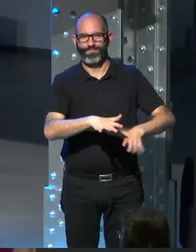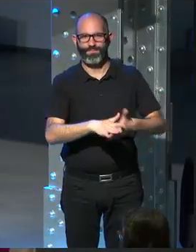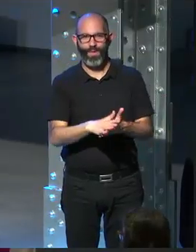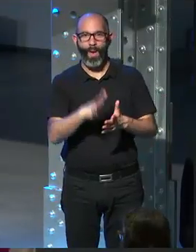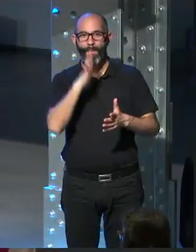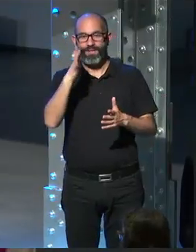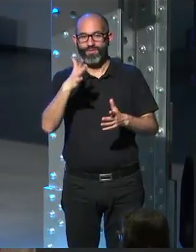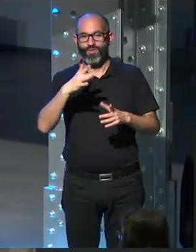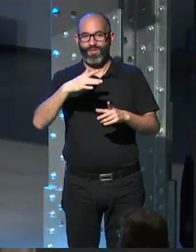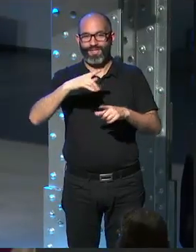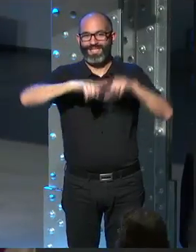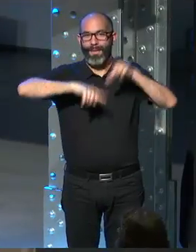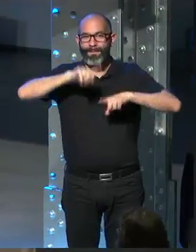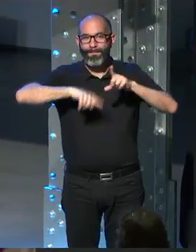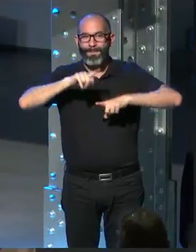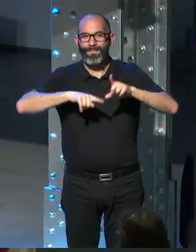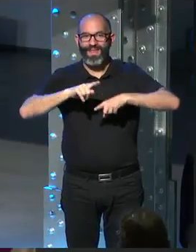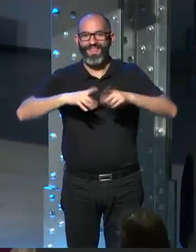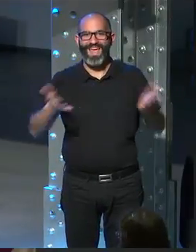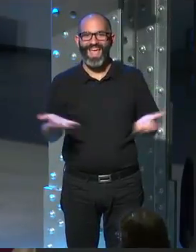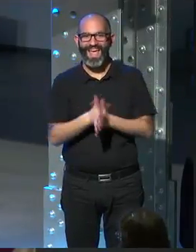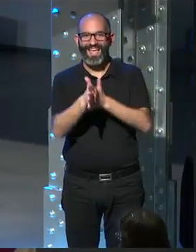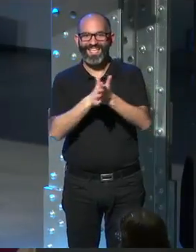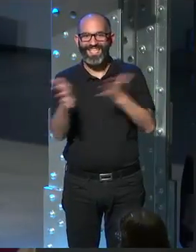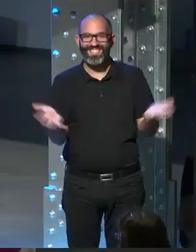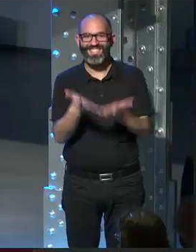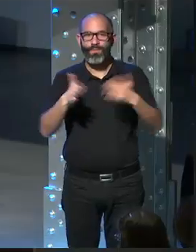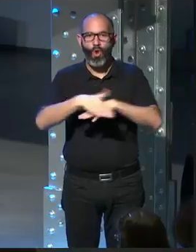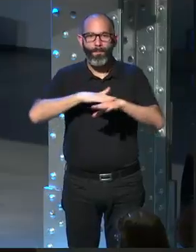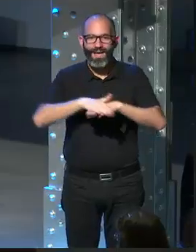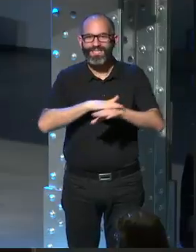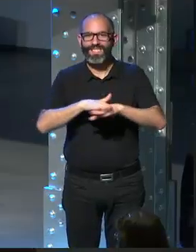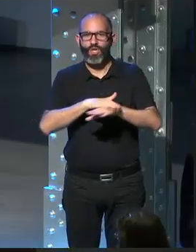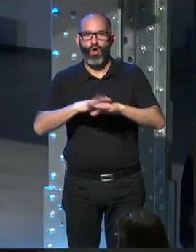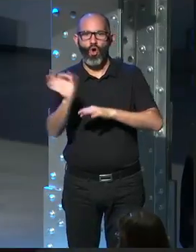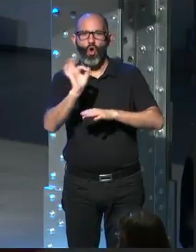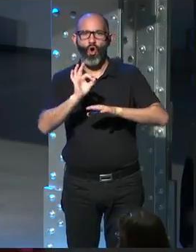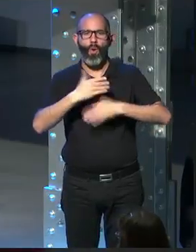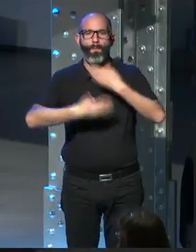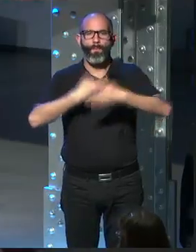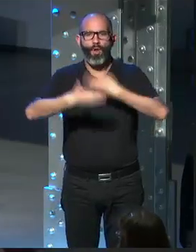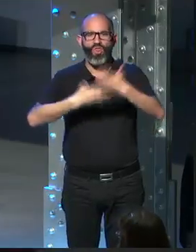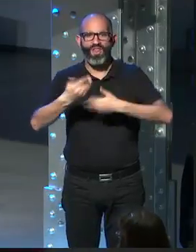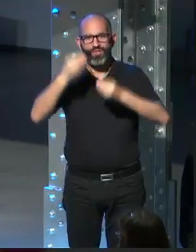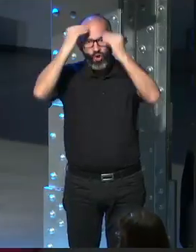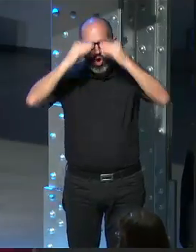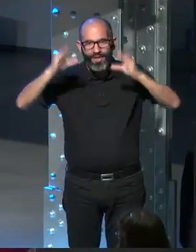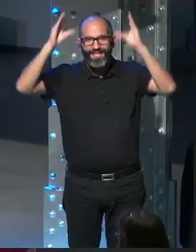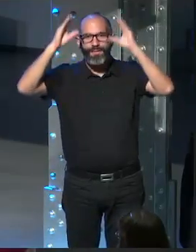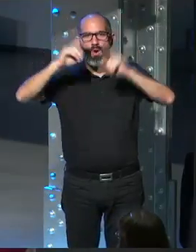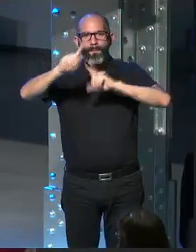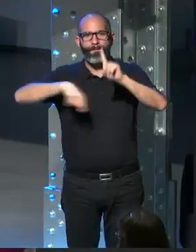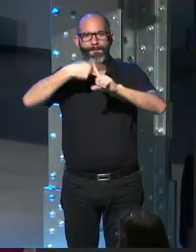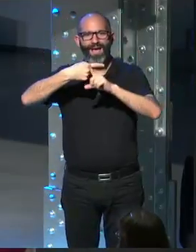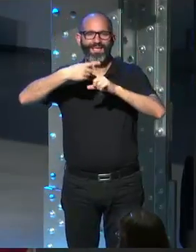nivel de estímulos visuales básicos como de procesos cognitivos más